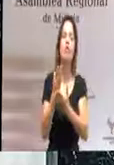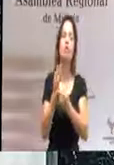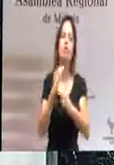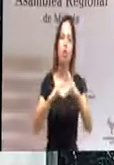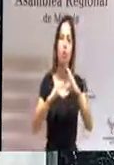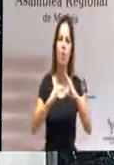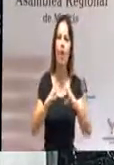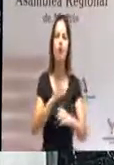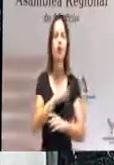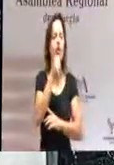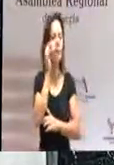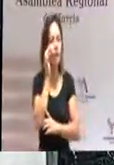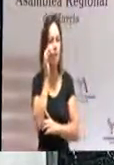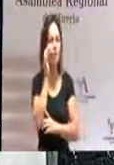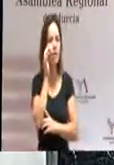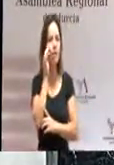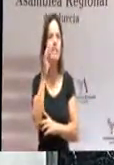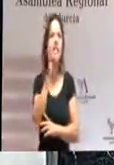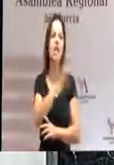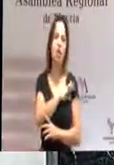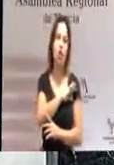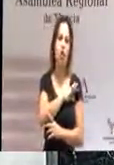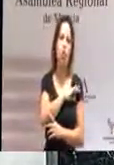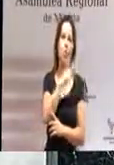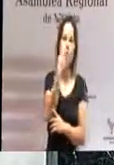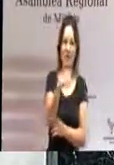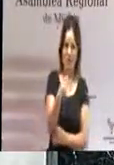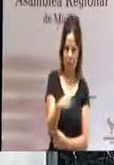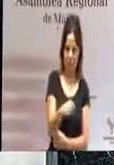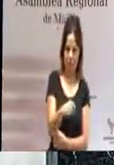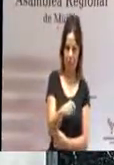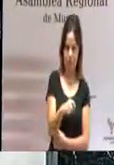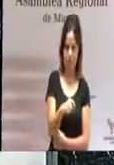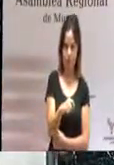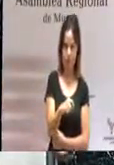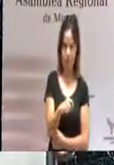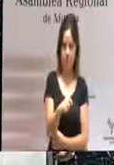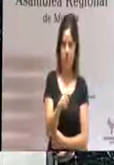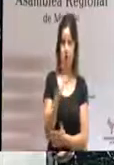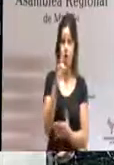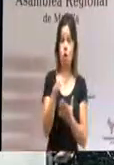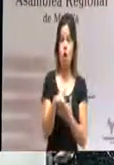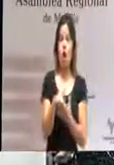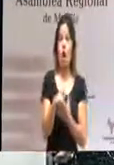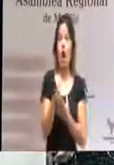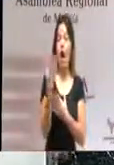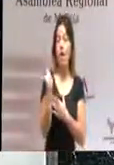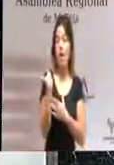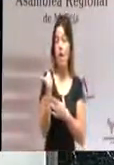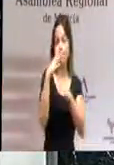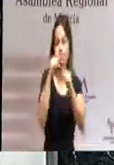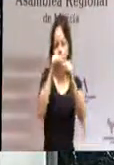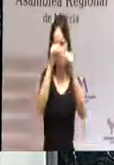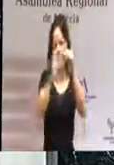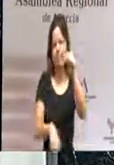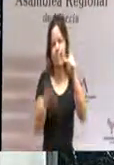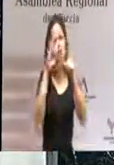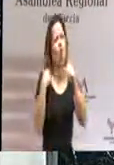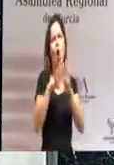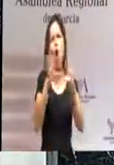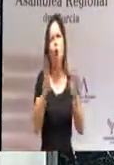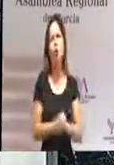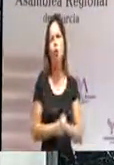comunicación, señorías, señor presidente. Tras escucharle atentamente en el día de ayer, he llegado a la conclusión de